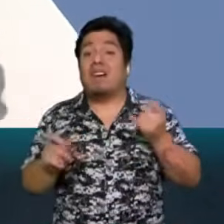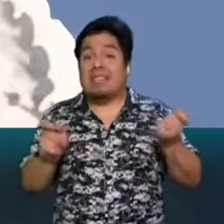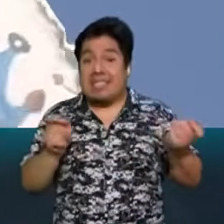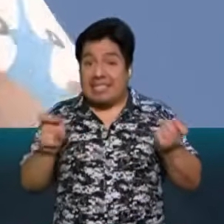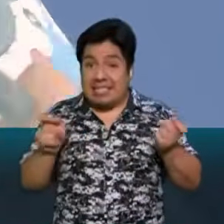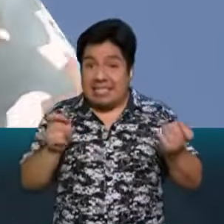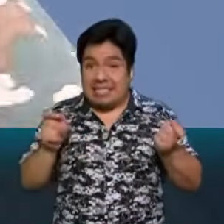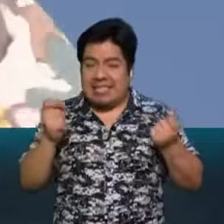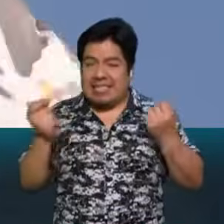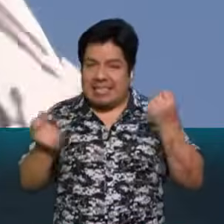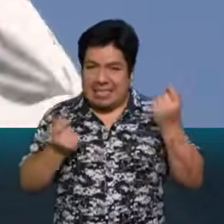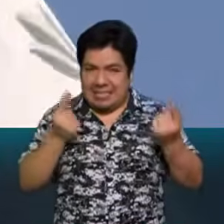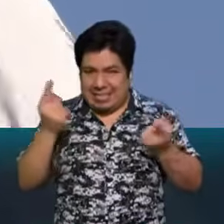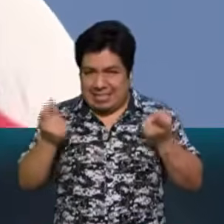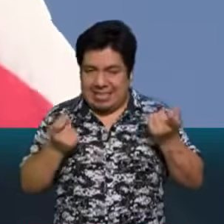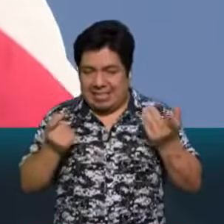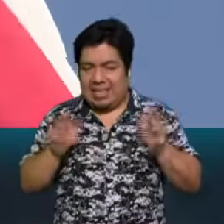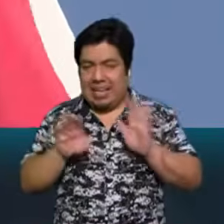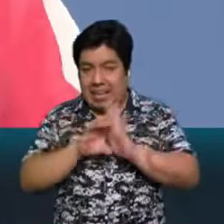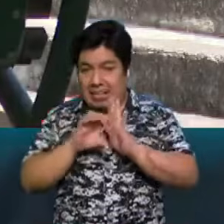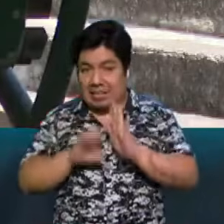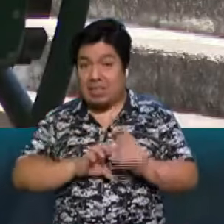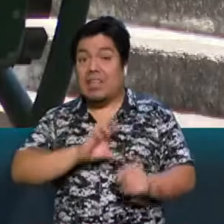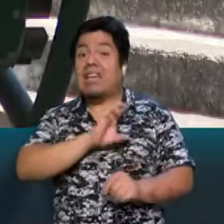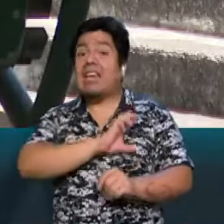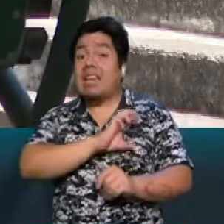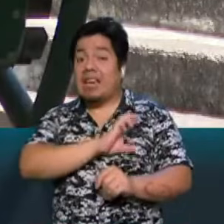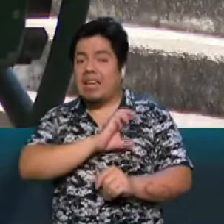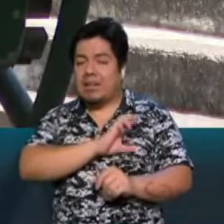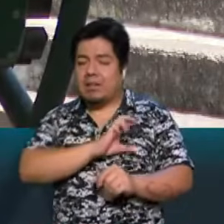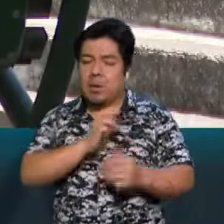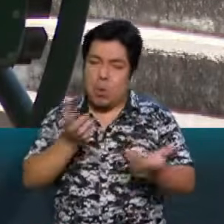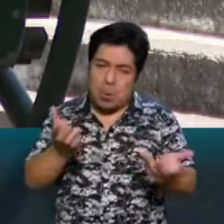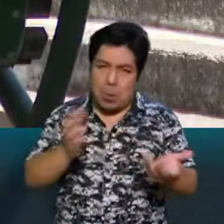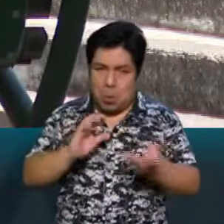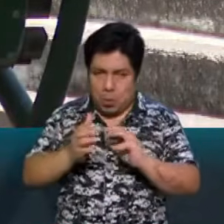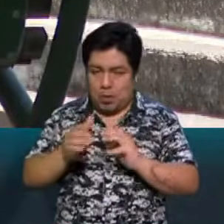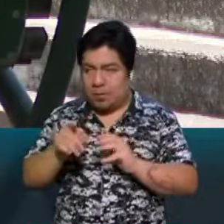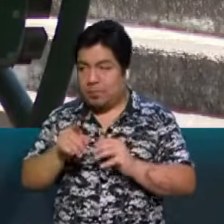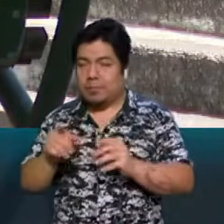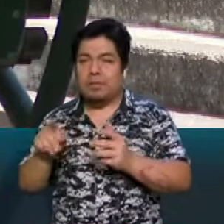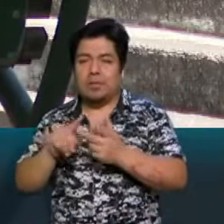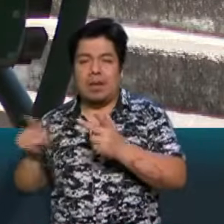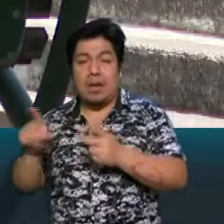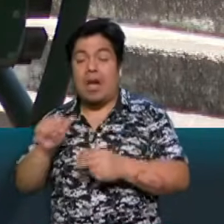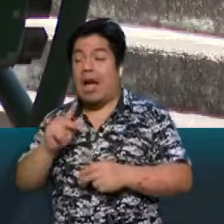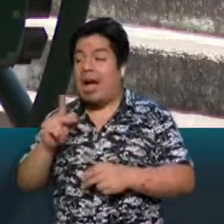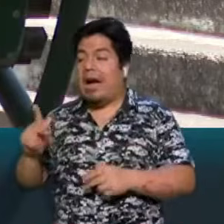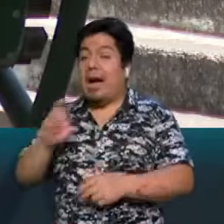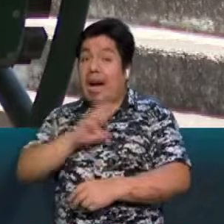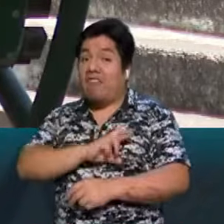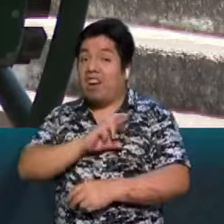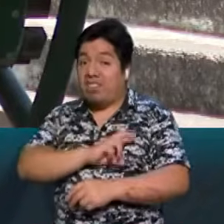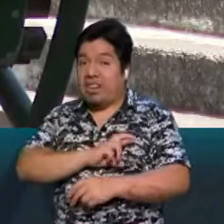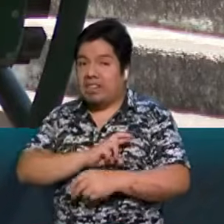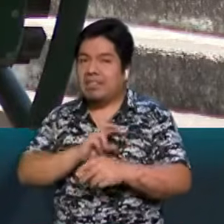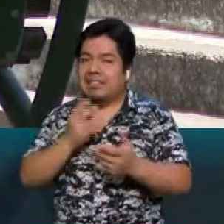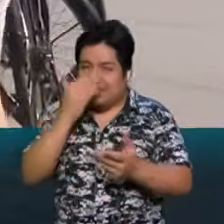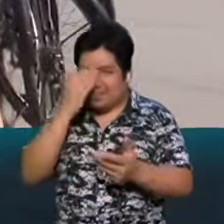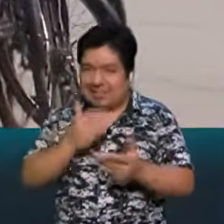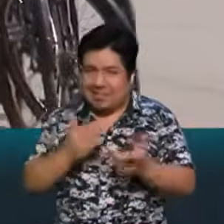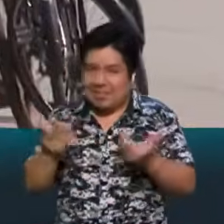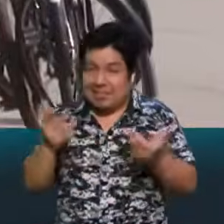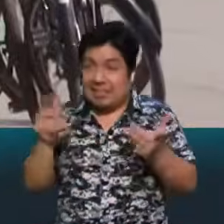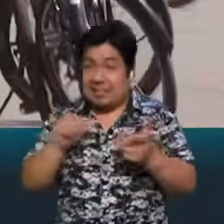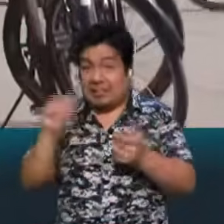ciertos aspectos de la vivienda, como son el arrendamiento o la renta en plataformas. Para evitar también el tema de